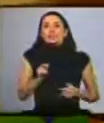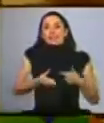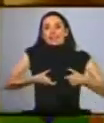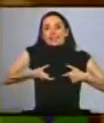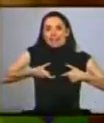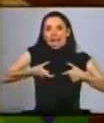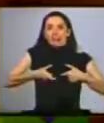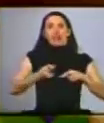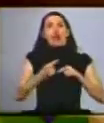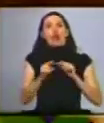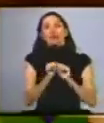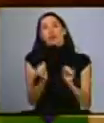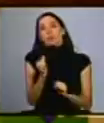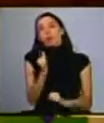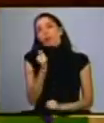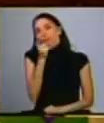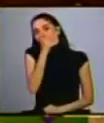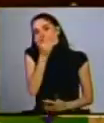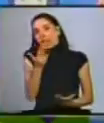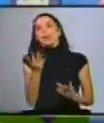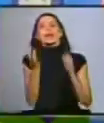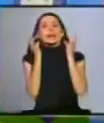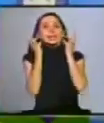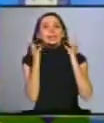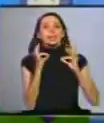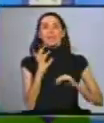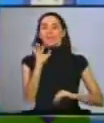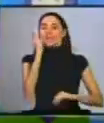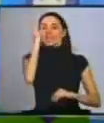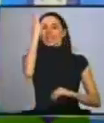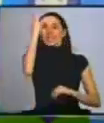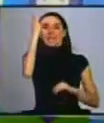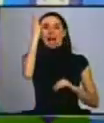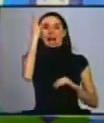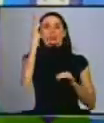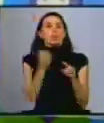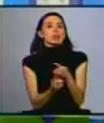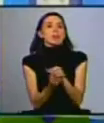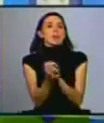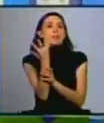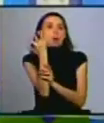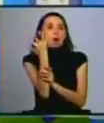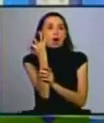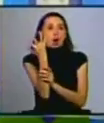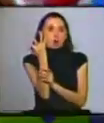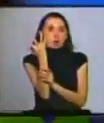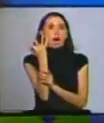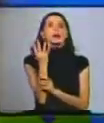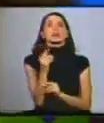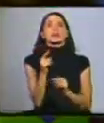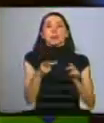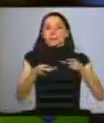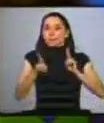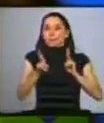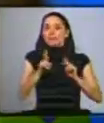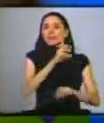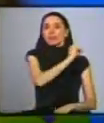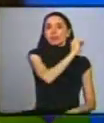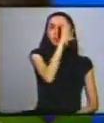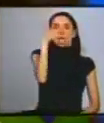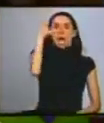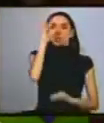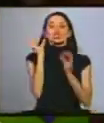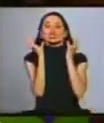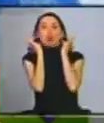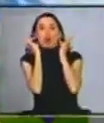taco. Otro de los infaltables son los accesorios. Los brillos están tremendamente de moda en general, están permitidos de día y de